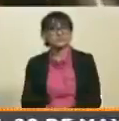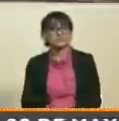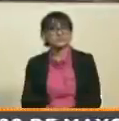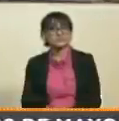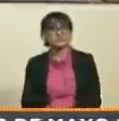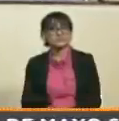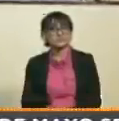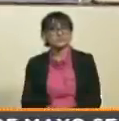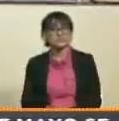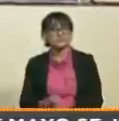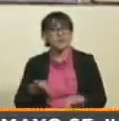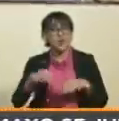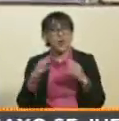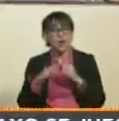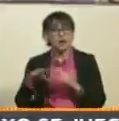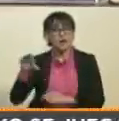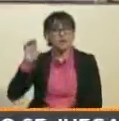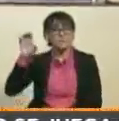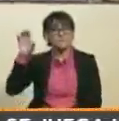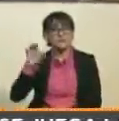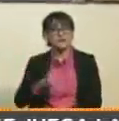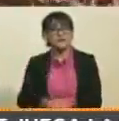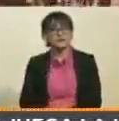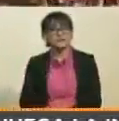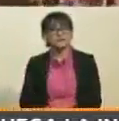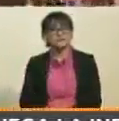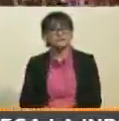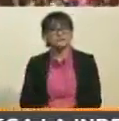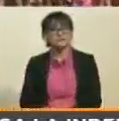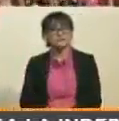¿Y los hogares de la patria?